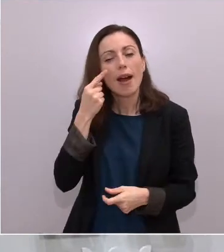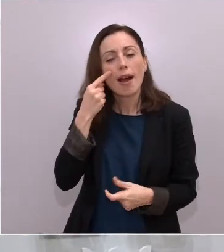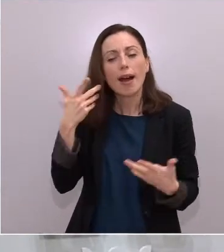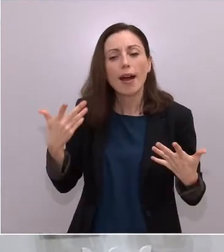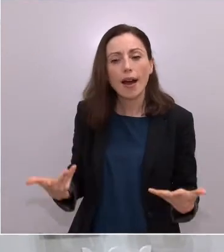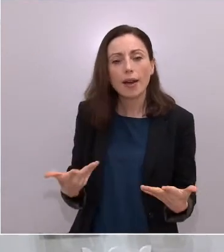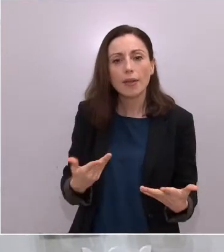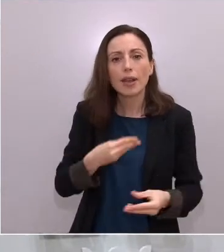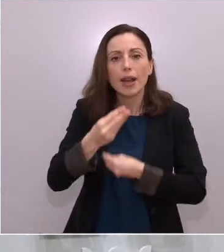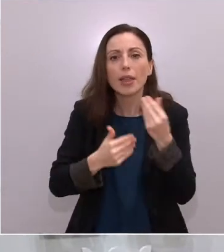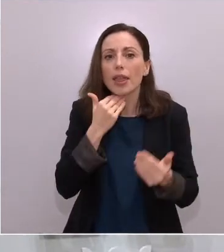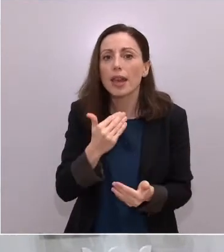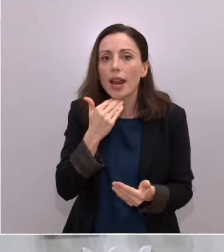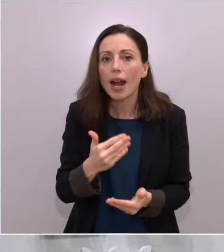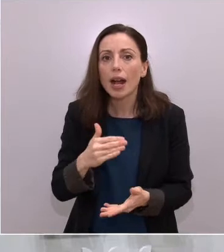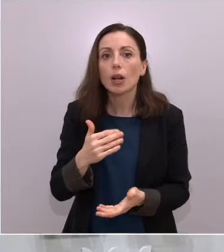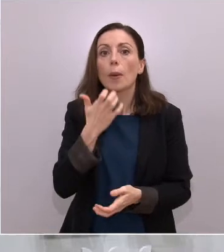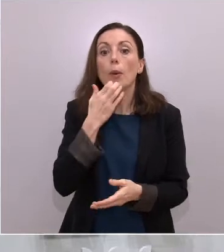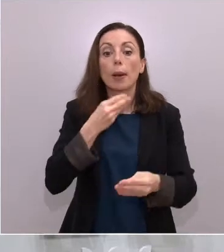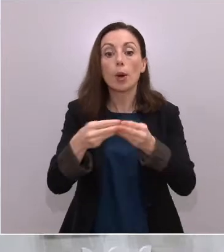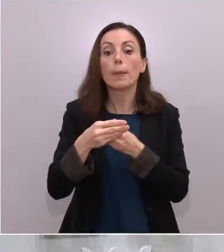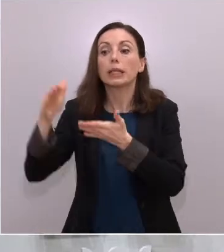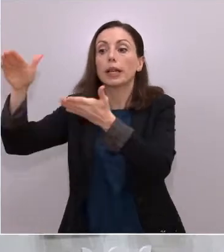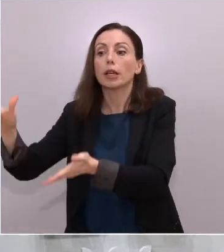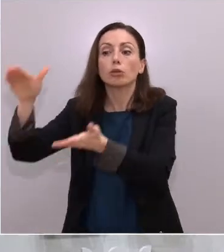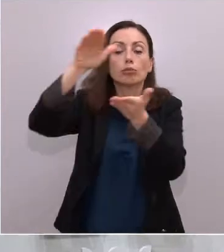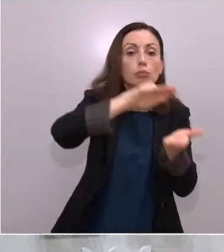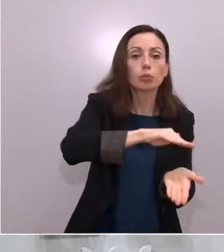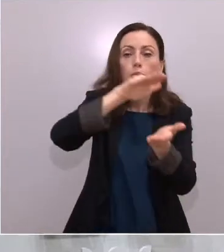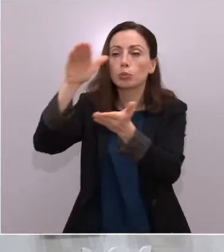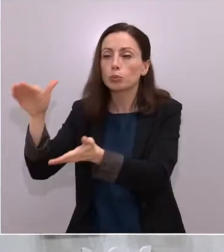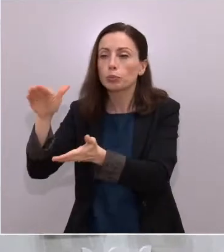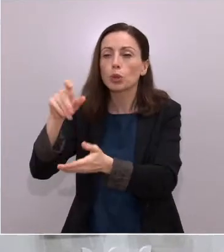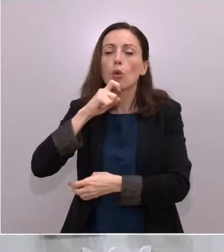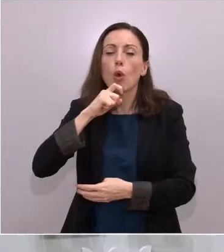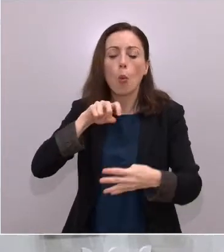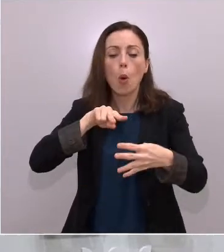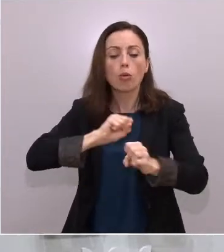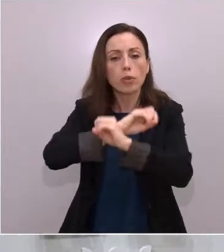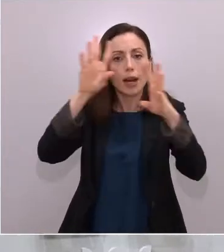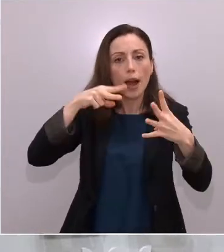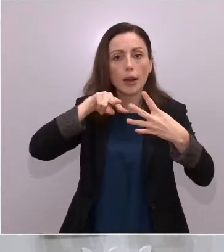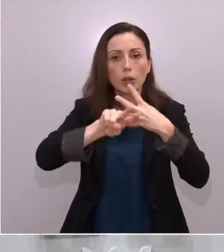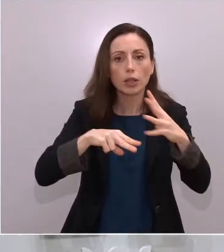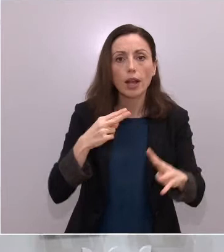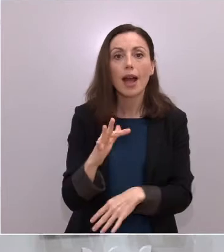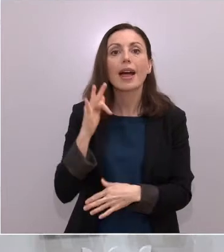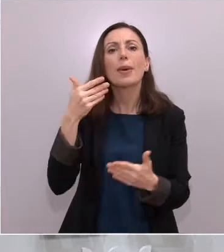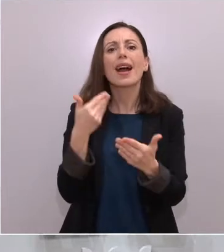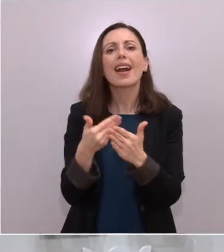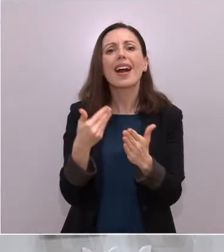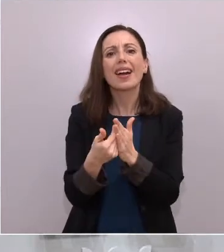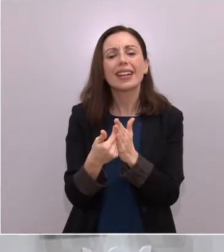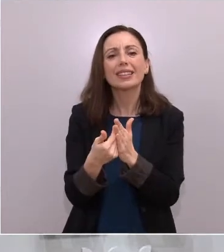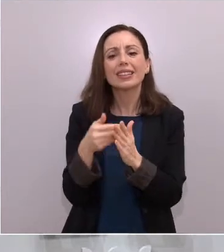comprobar la entrega y recepción de ese material de forma clara y transparente, así como las garantías técnicas